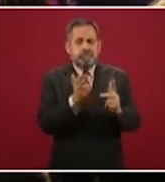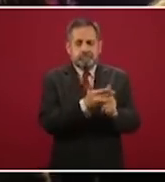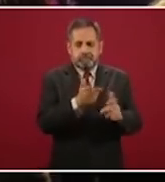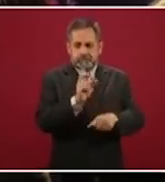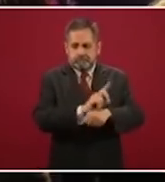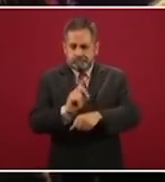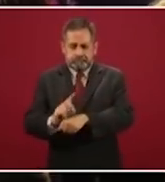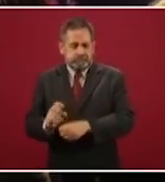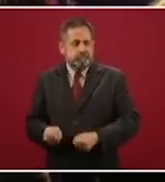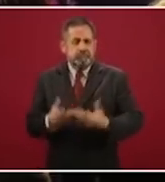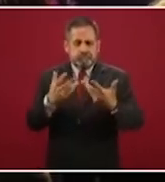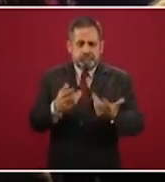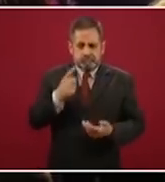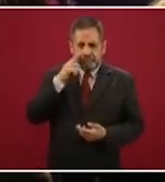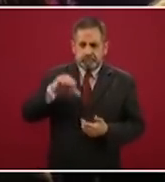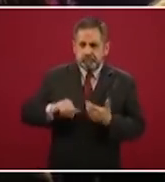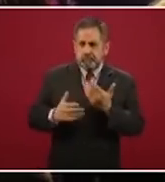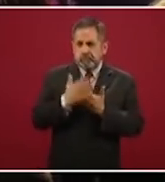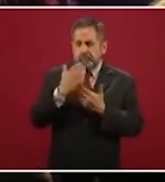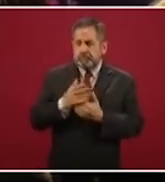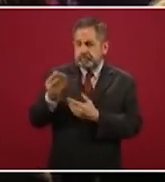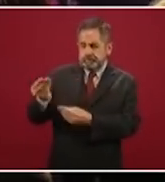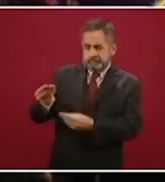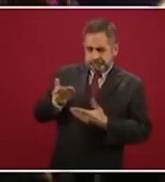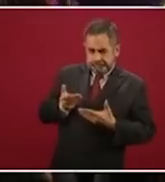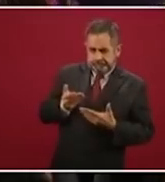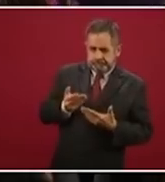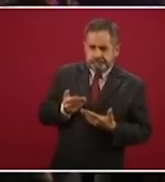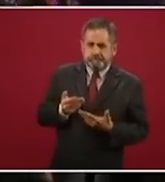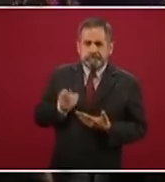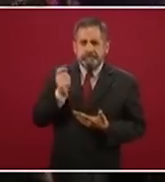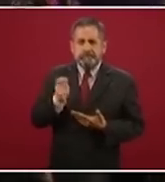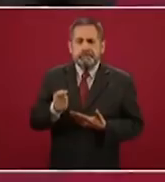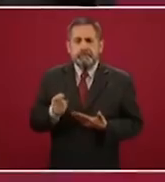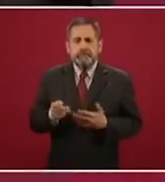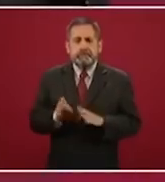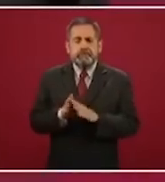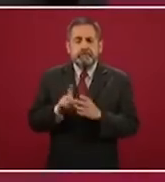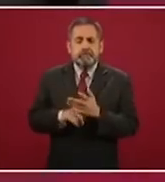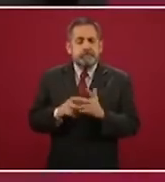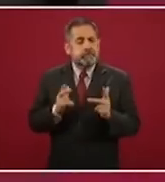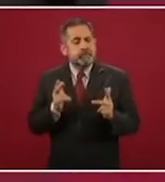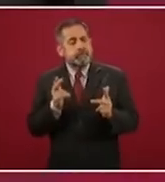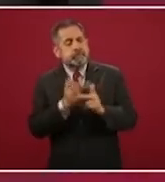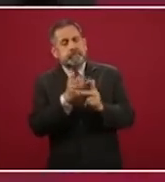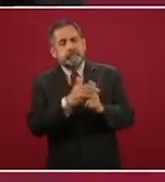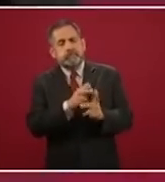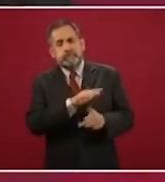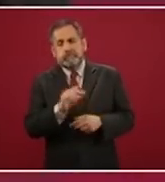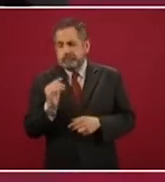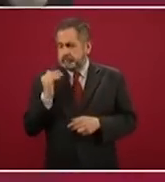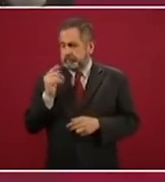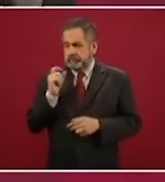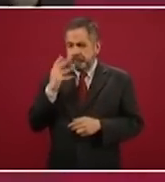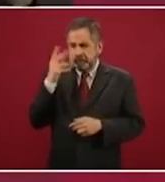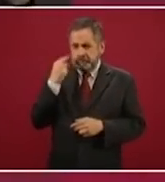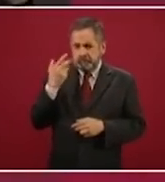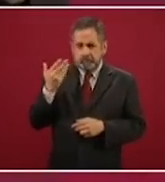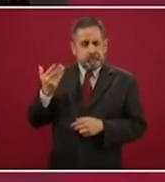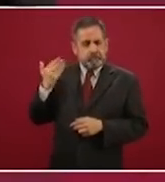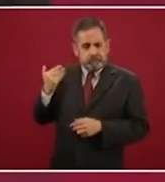Hoy en la mañana nos informan de los homicidios cometidos en las últimas 24